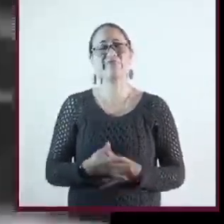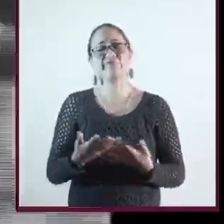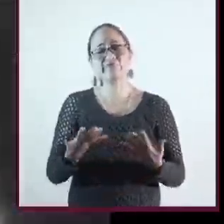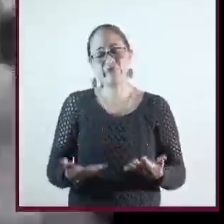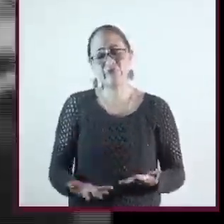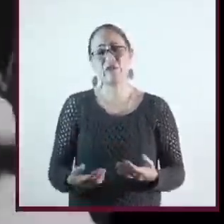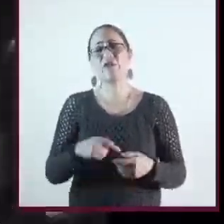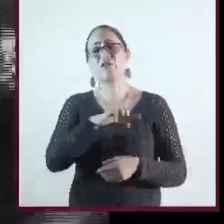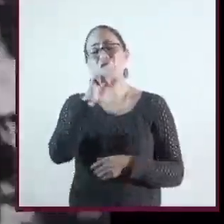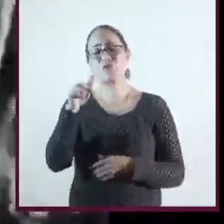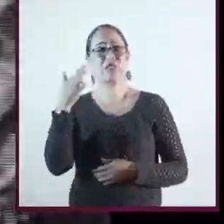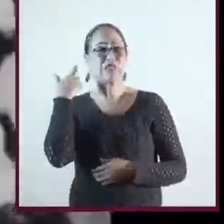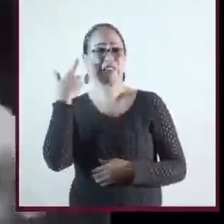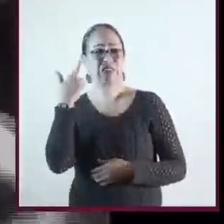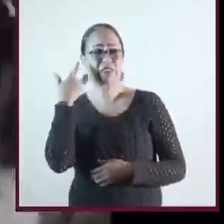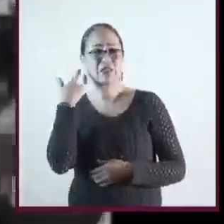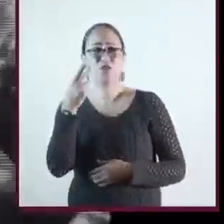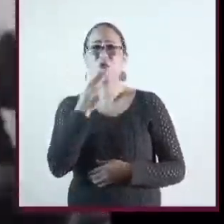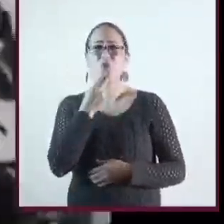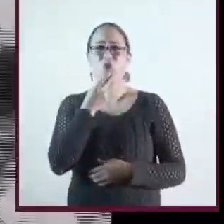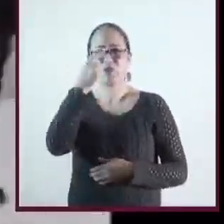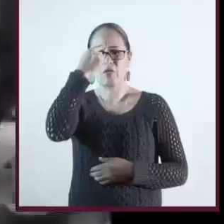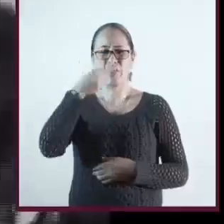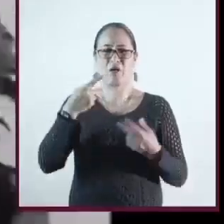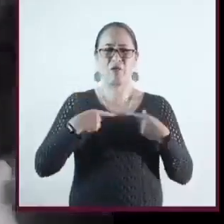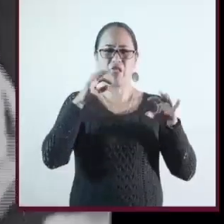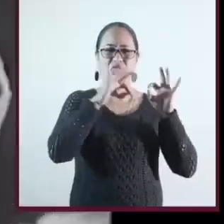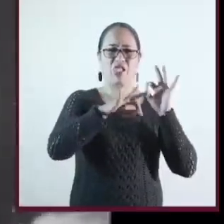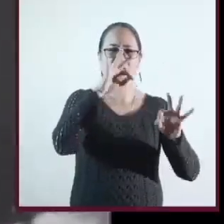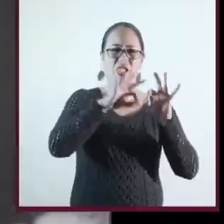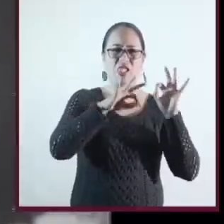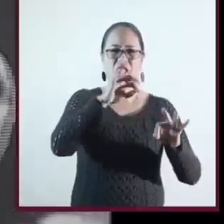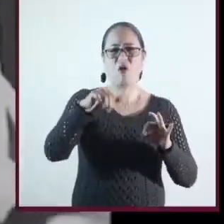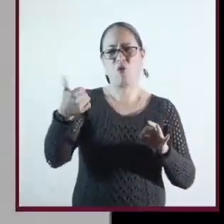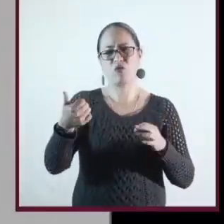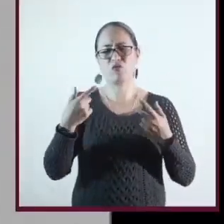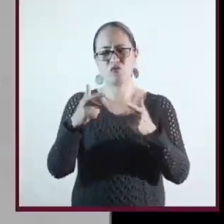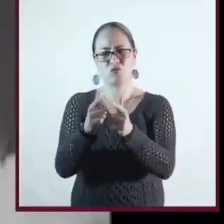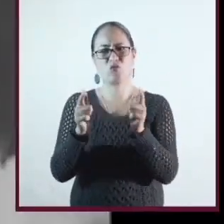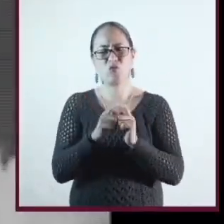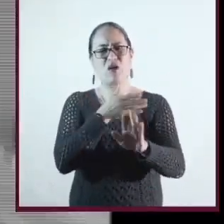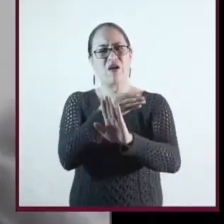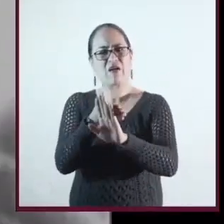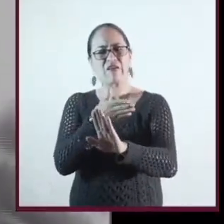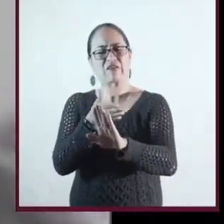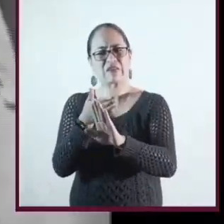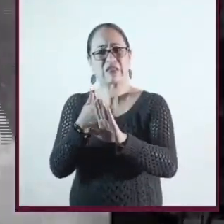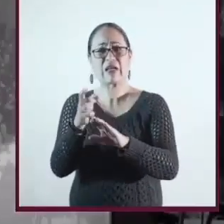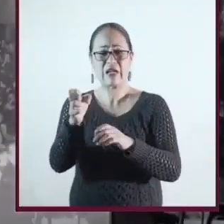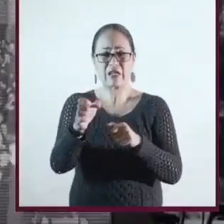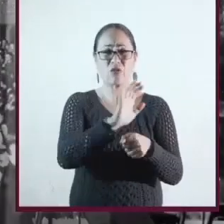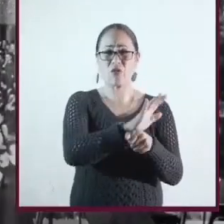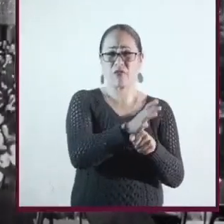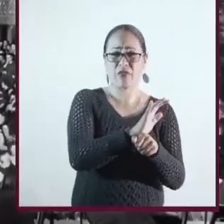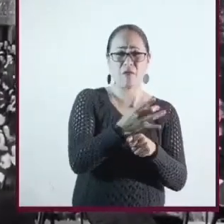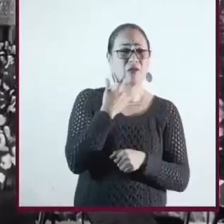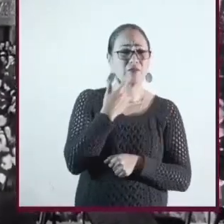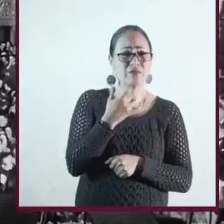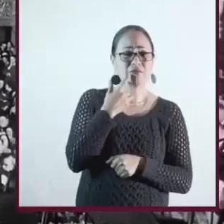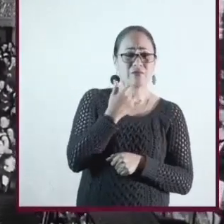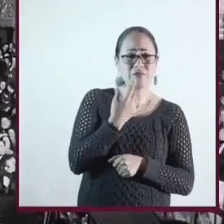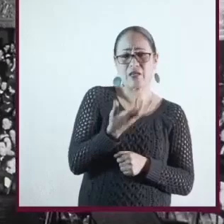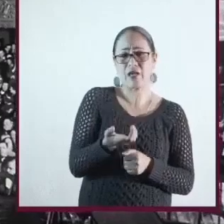de la finalidad artística y de entretenimiento que se le dio en 1910, cuando se transmitió por primera